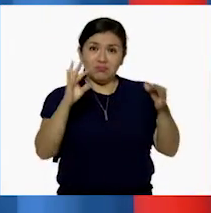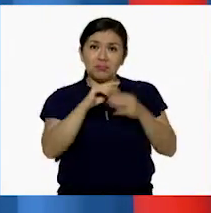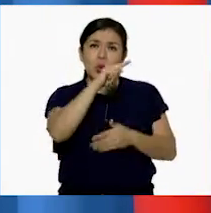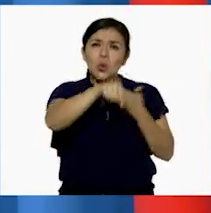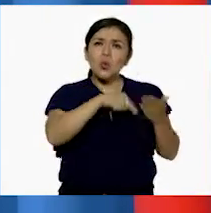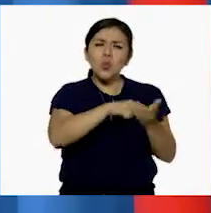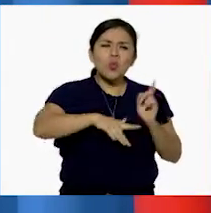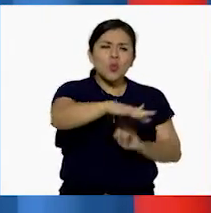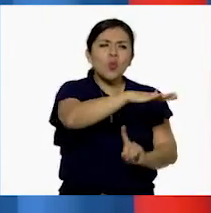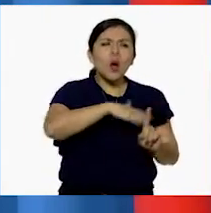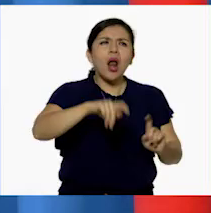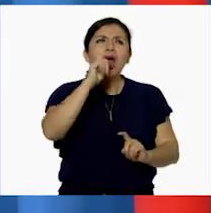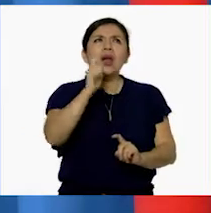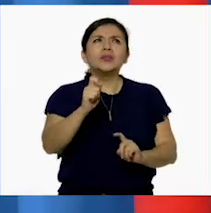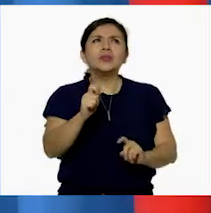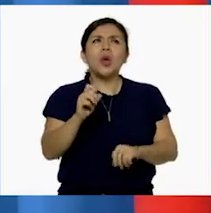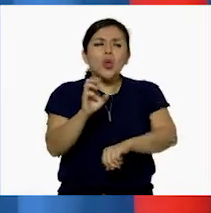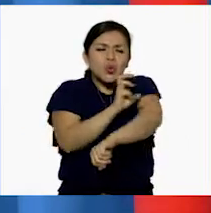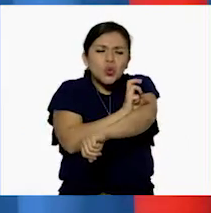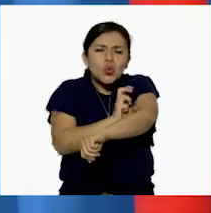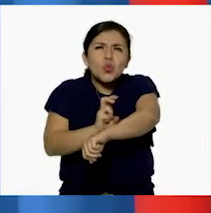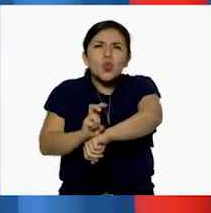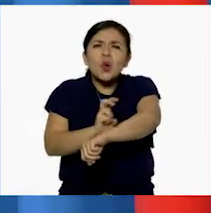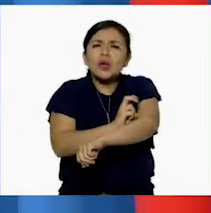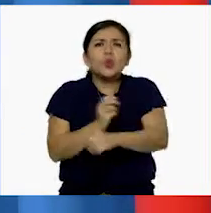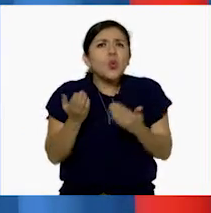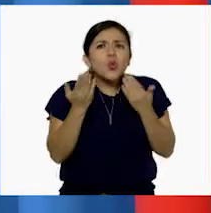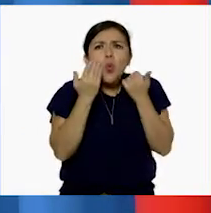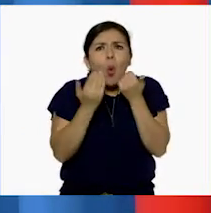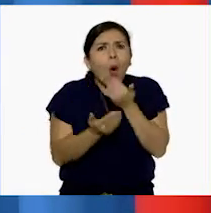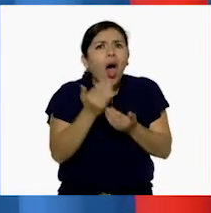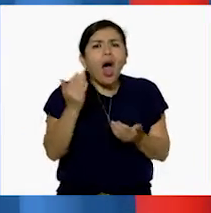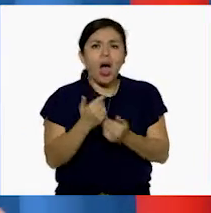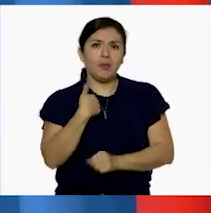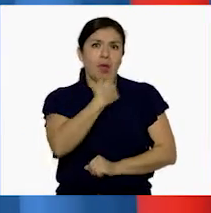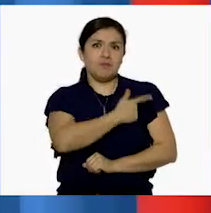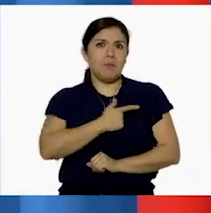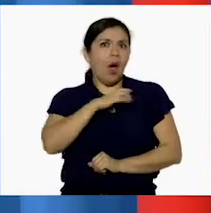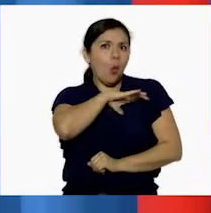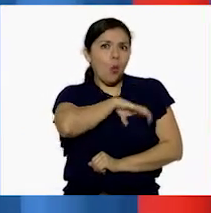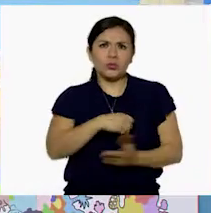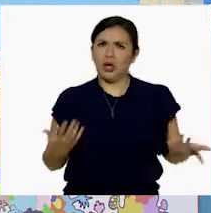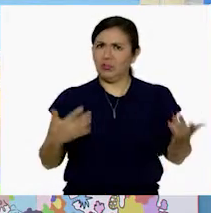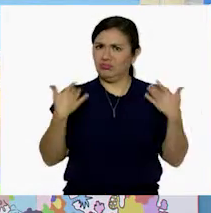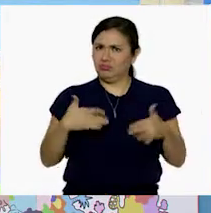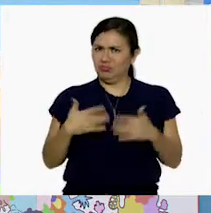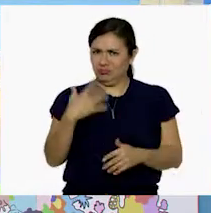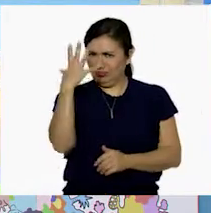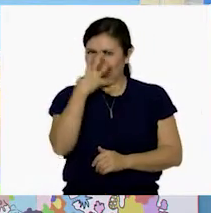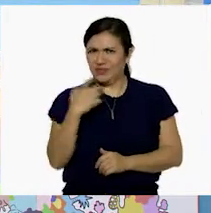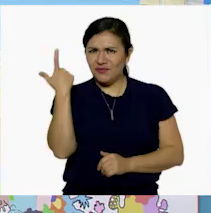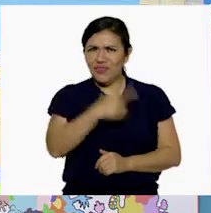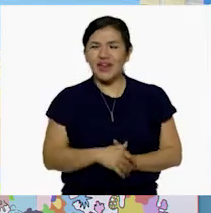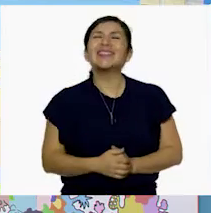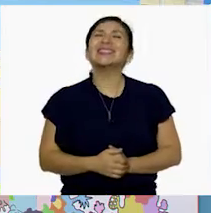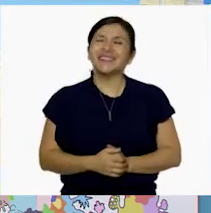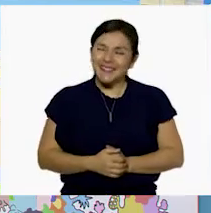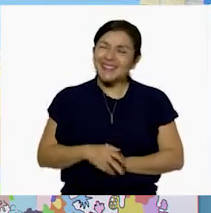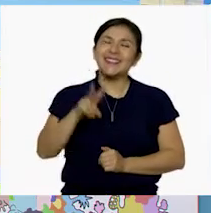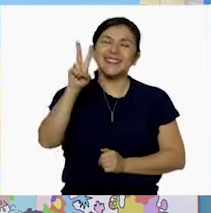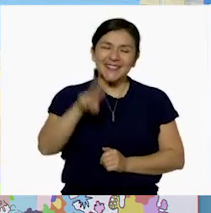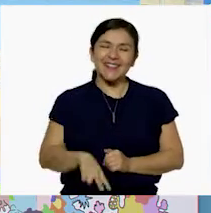de un lugar en el que los melocotones son escasos y a mí me encantan. ¡Qué tristeza! Es cierto, María. ¿Y qué